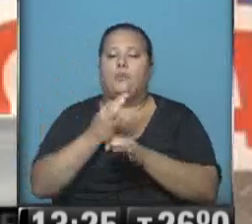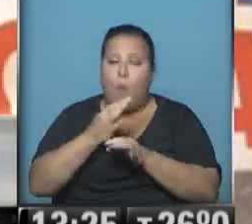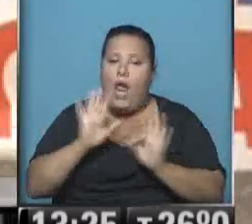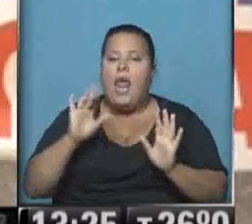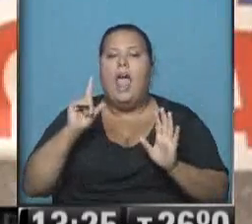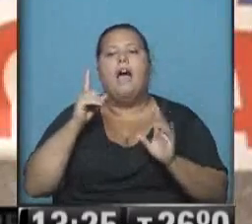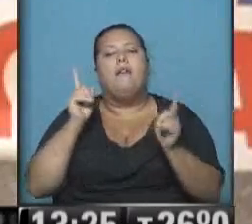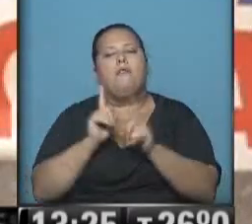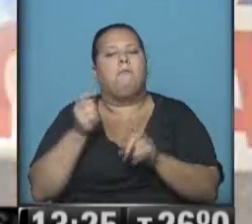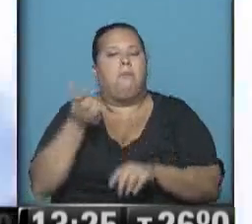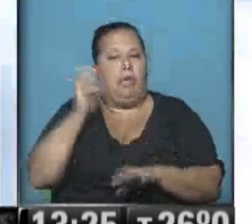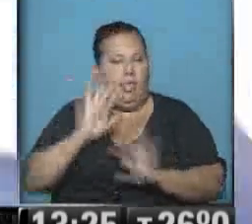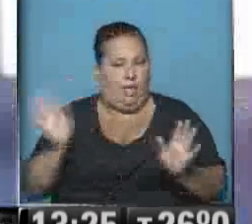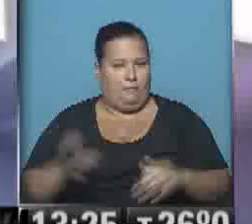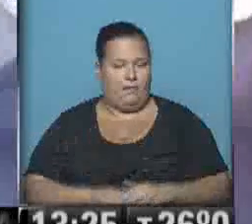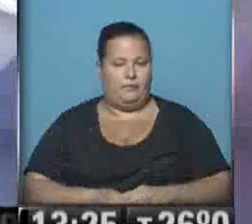con servicios mínimos.